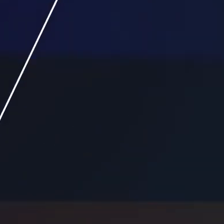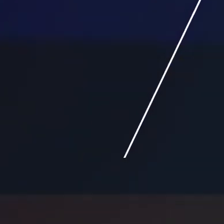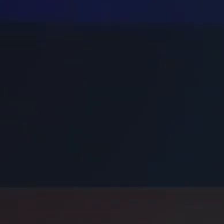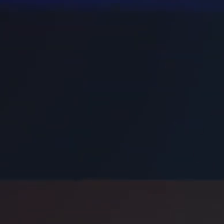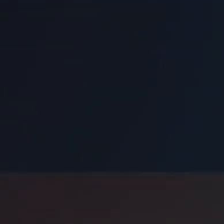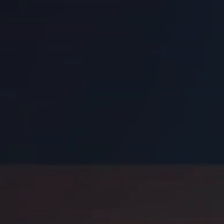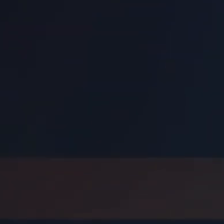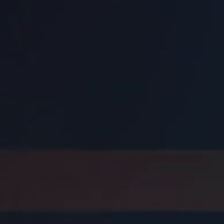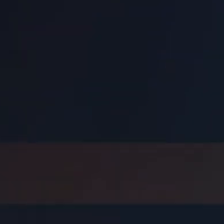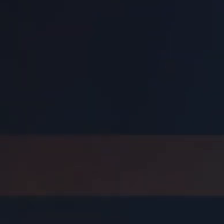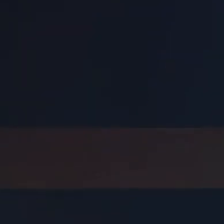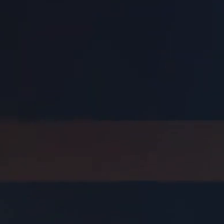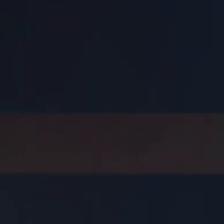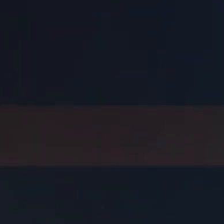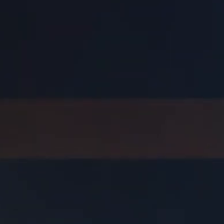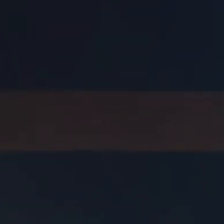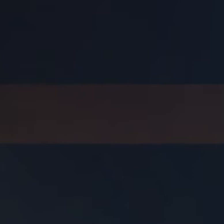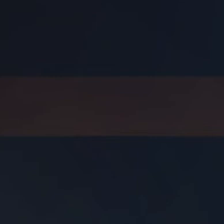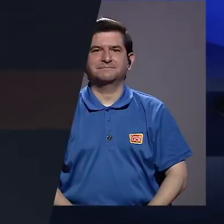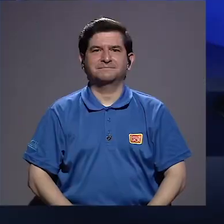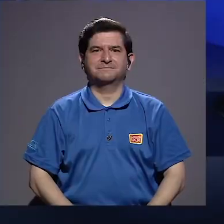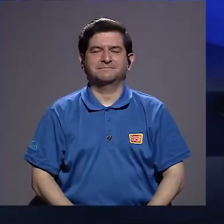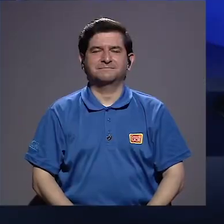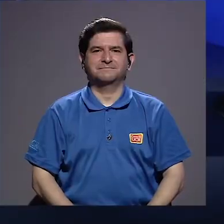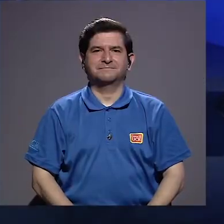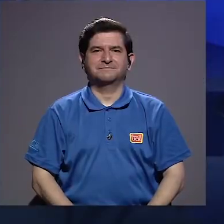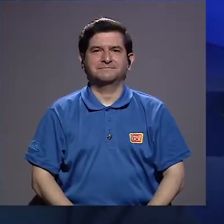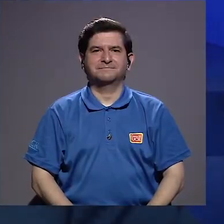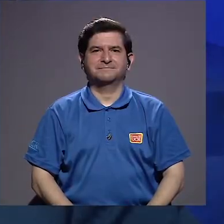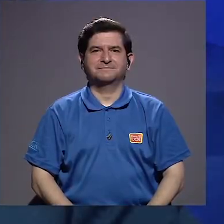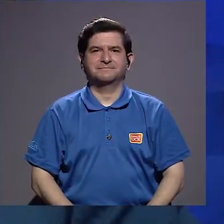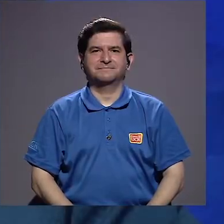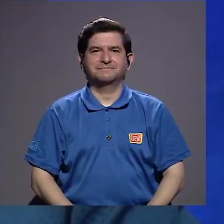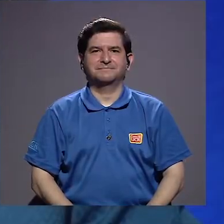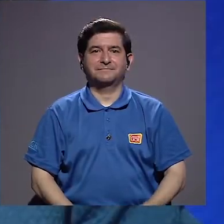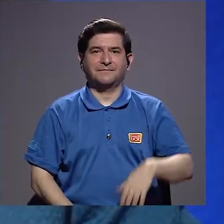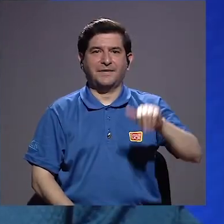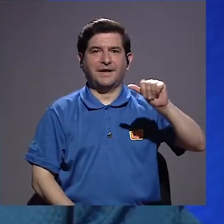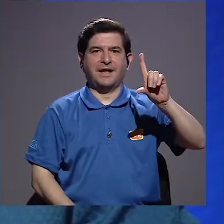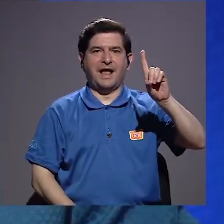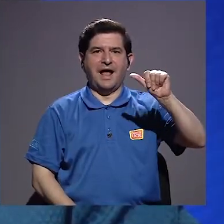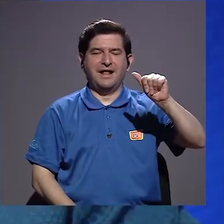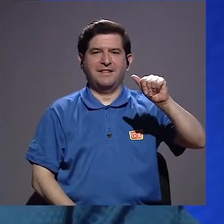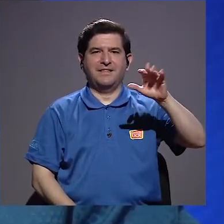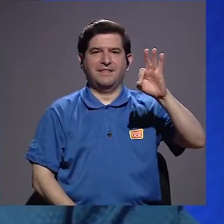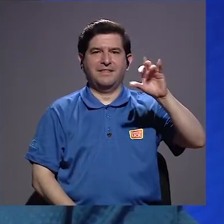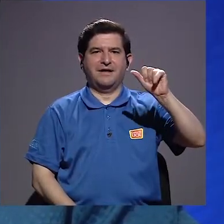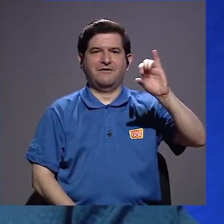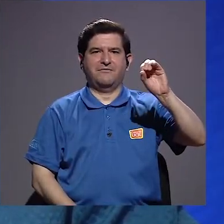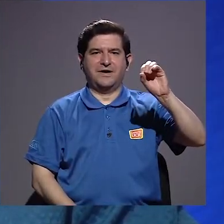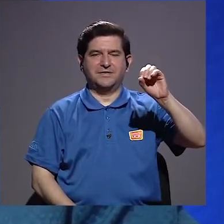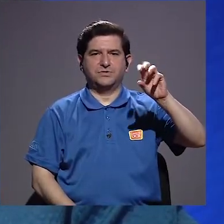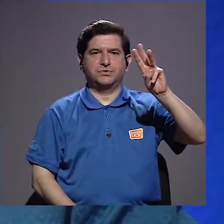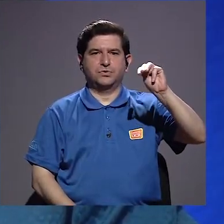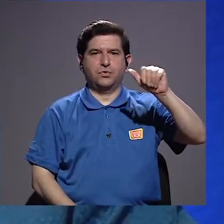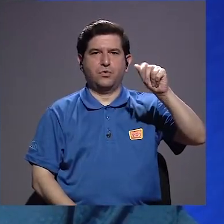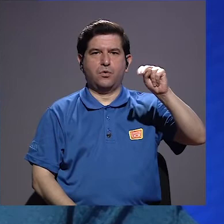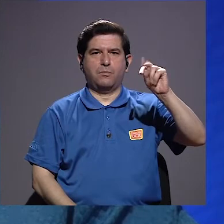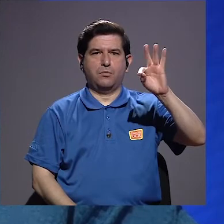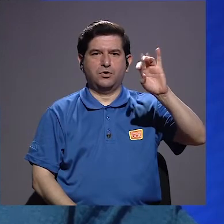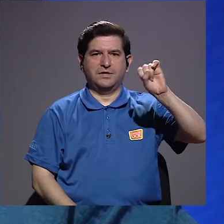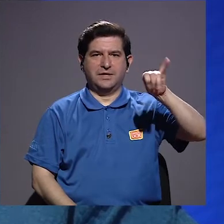Al Alda Facio Montejo,